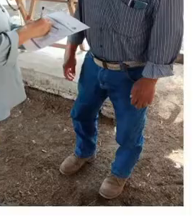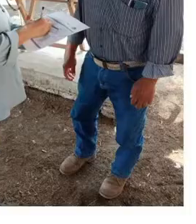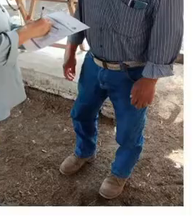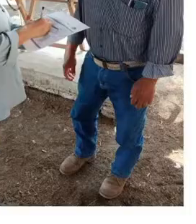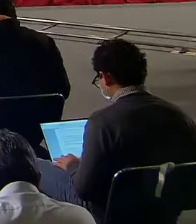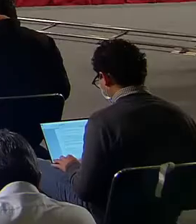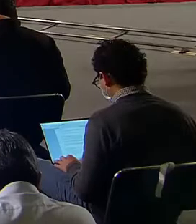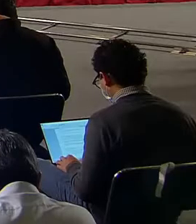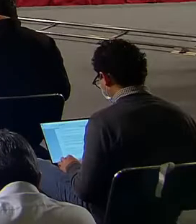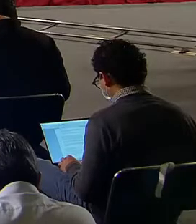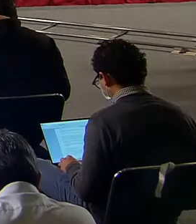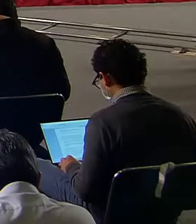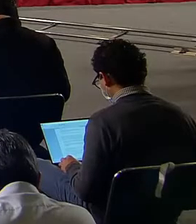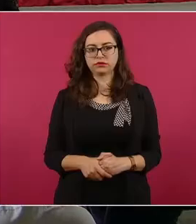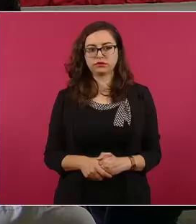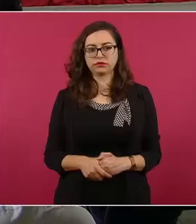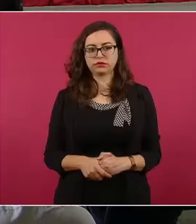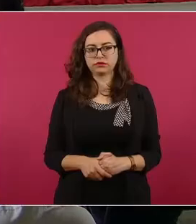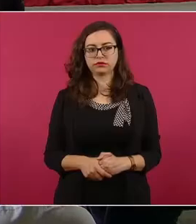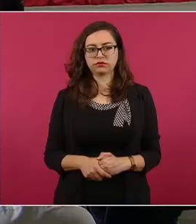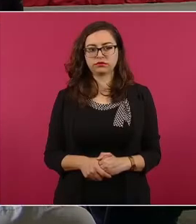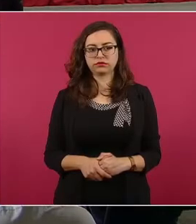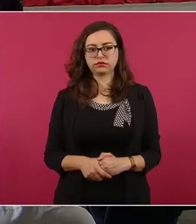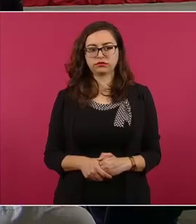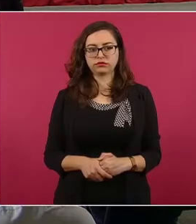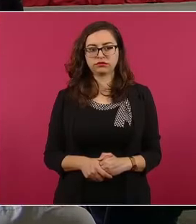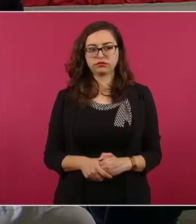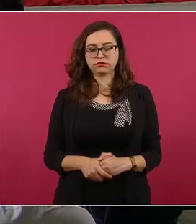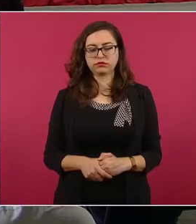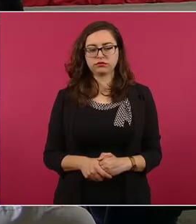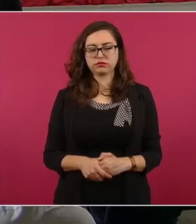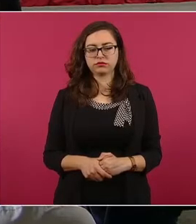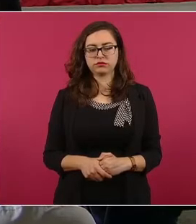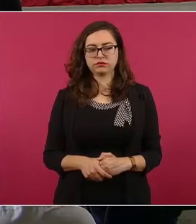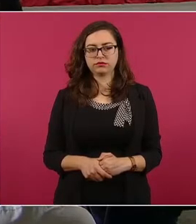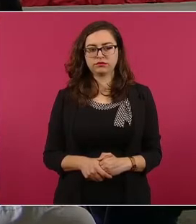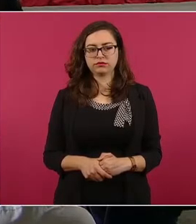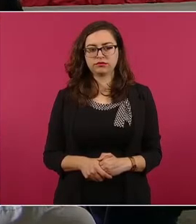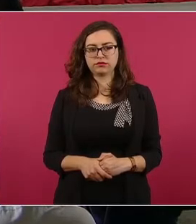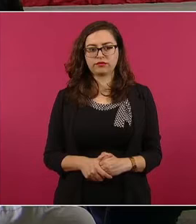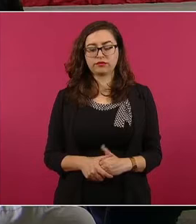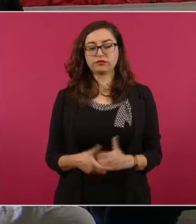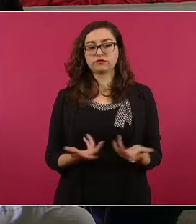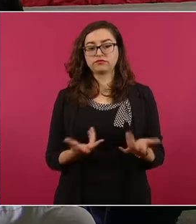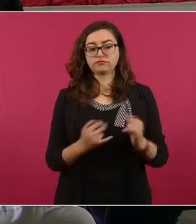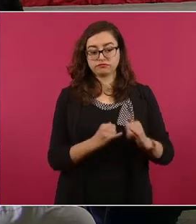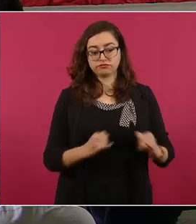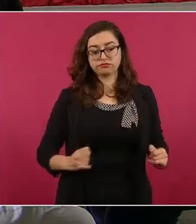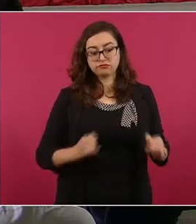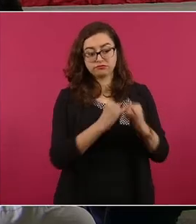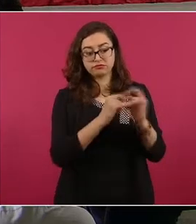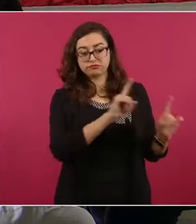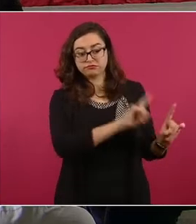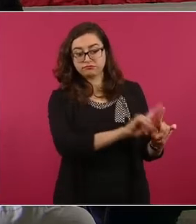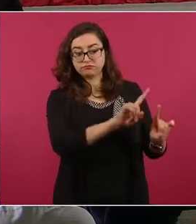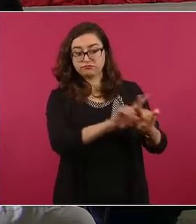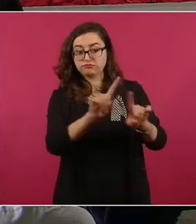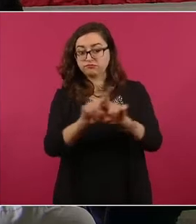siempre en interacción muy estrecha con el Instituto Nacional de los Pueblos Indígenas para